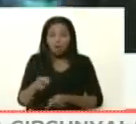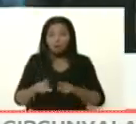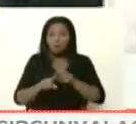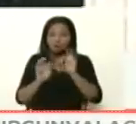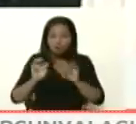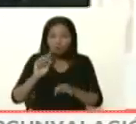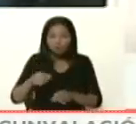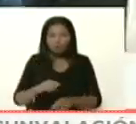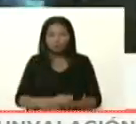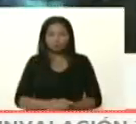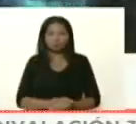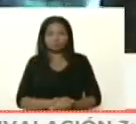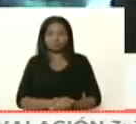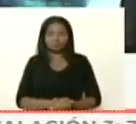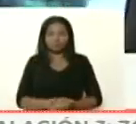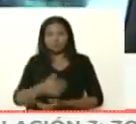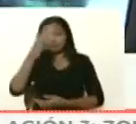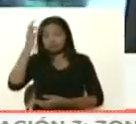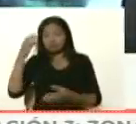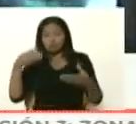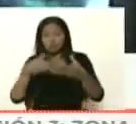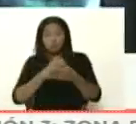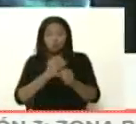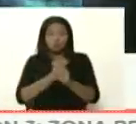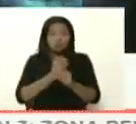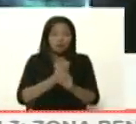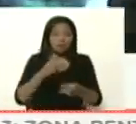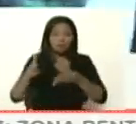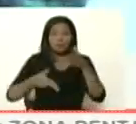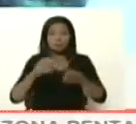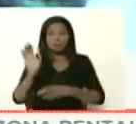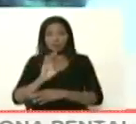cuales el sindicato de los trabajadores del Metro de Caracas tenemos